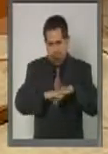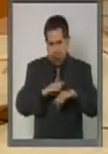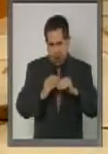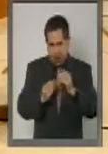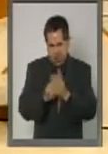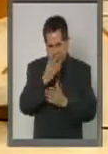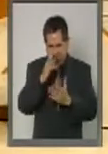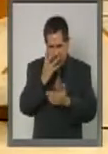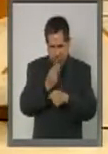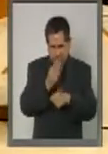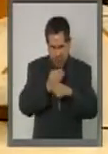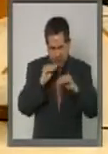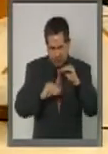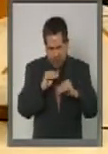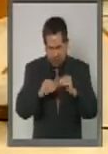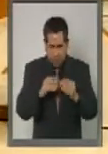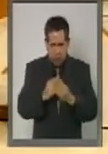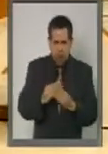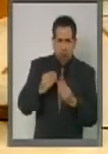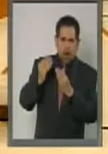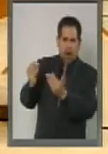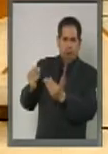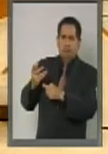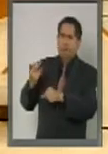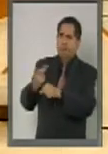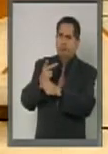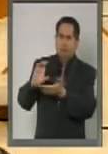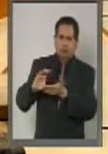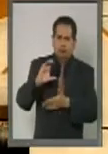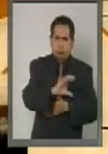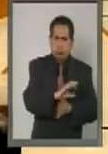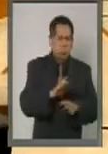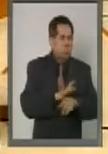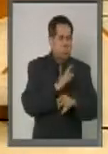de la ejecución de estos recursos y sus resultados.